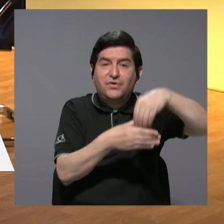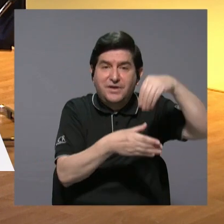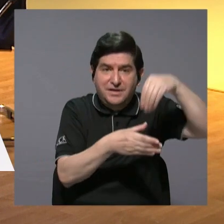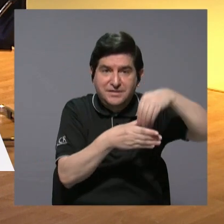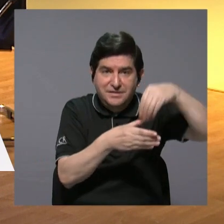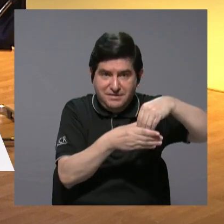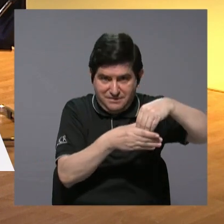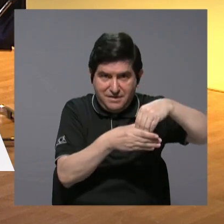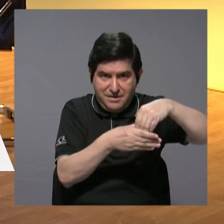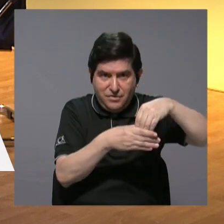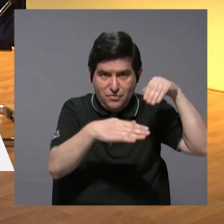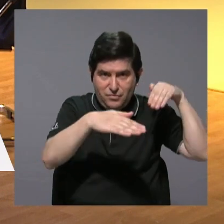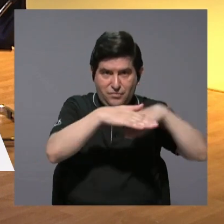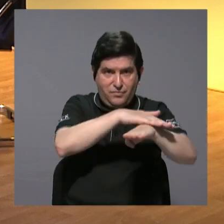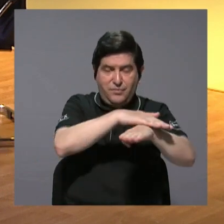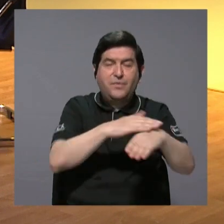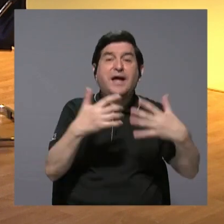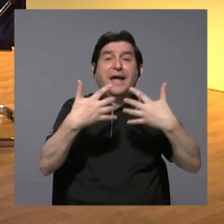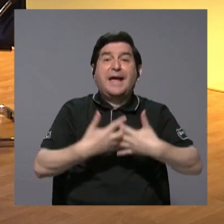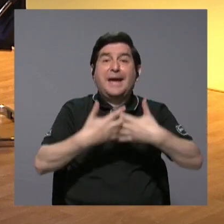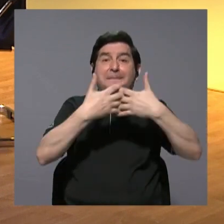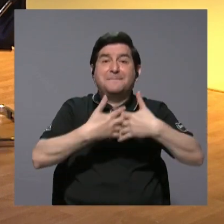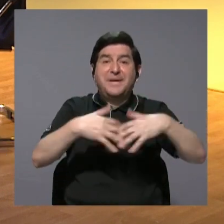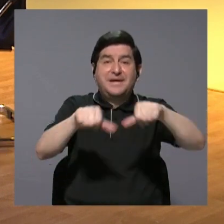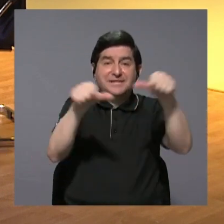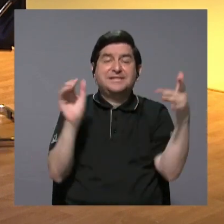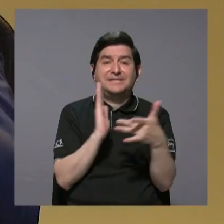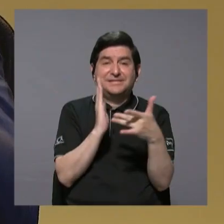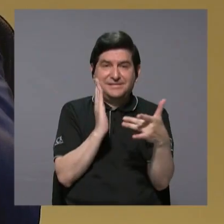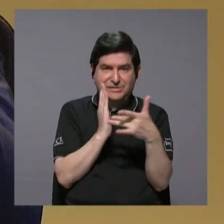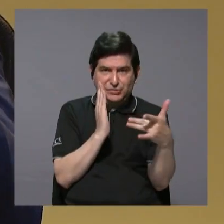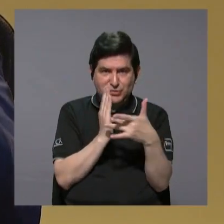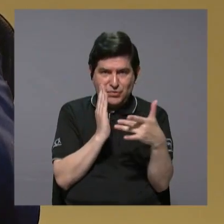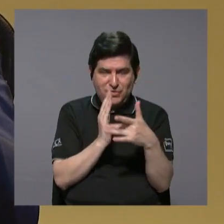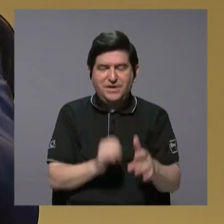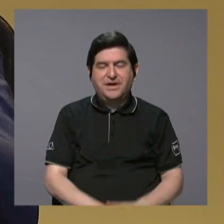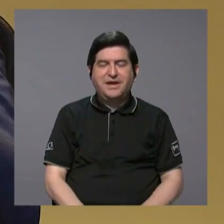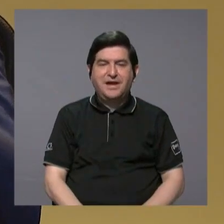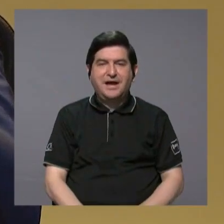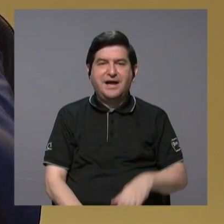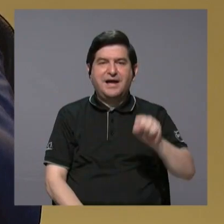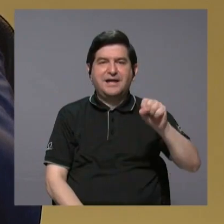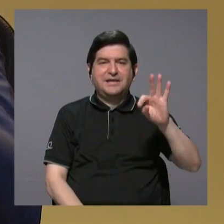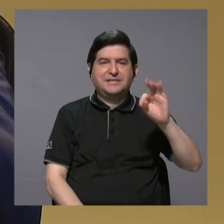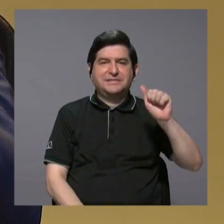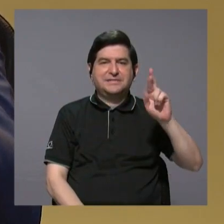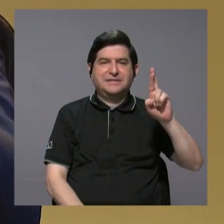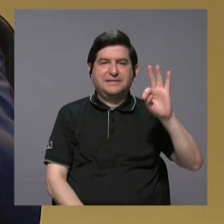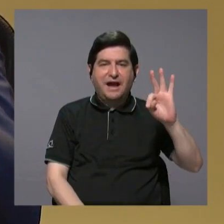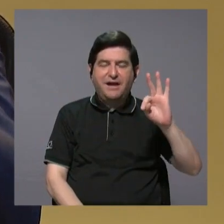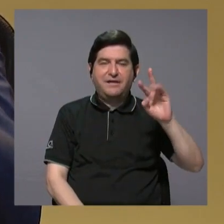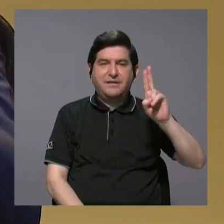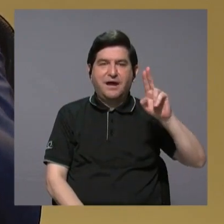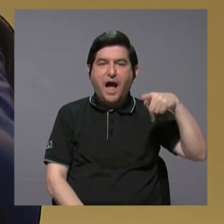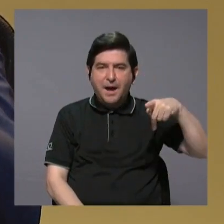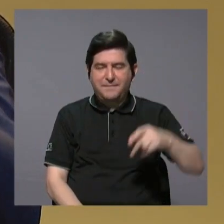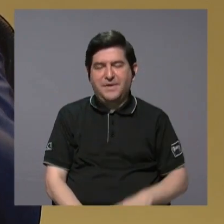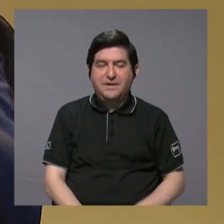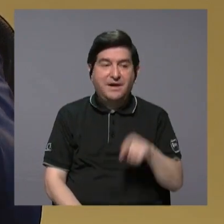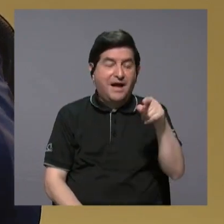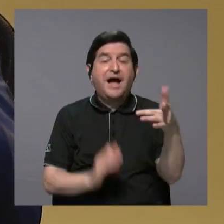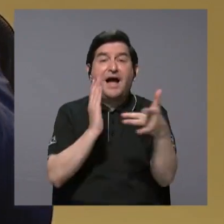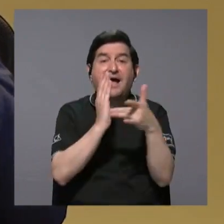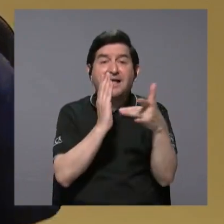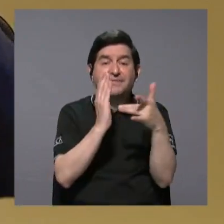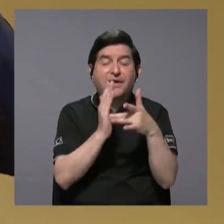aquí son empresas del sector tecnológico, son startups, son empresas de donde va a salir la